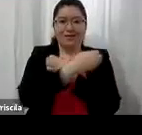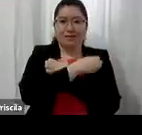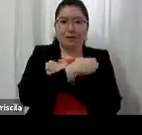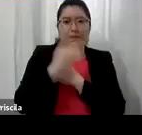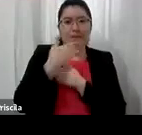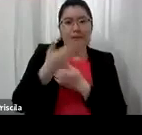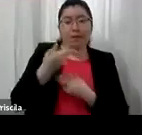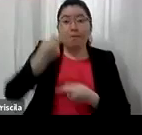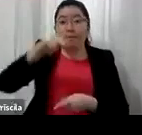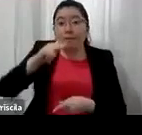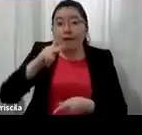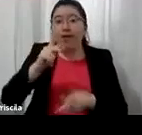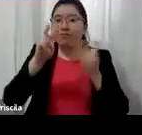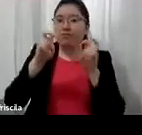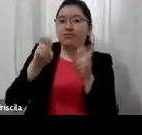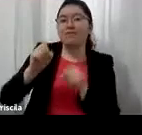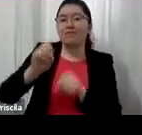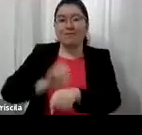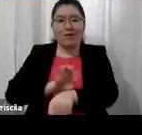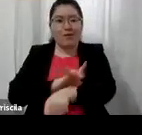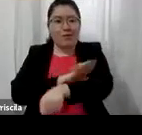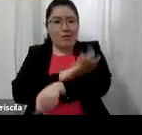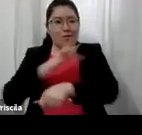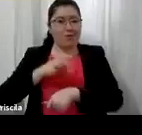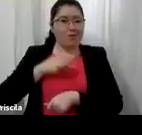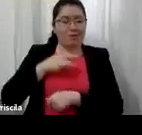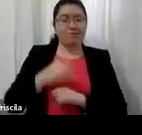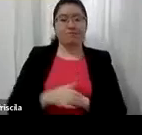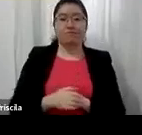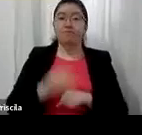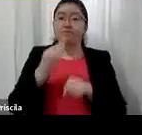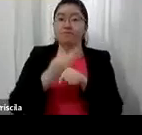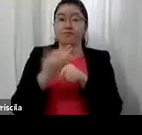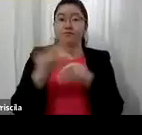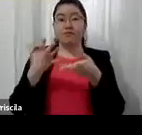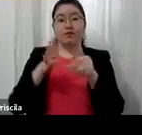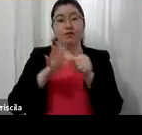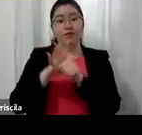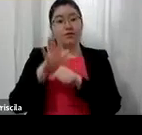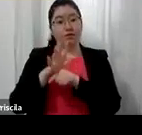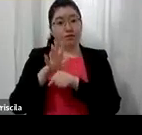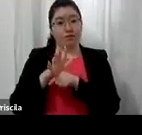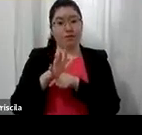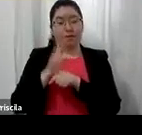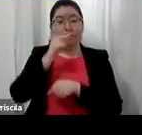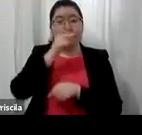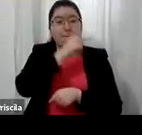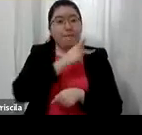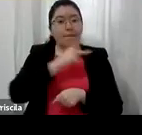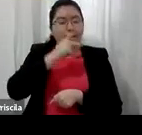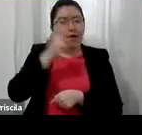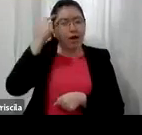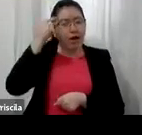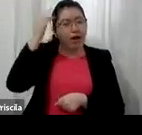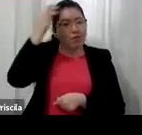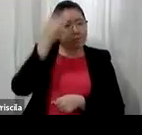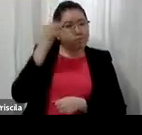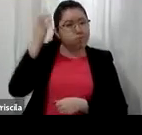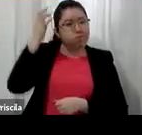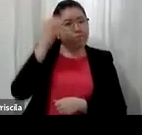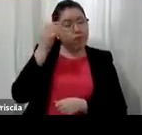socioemocional. Actualmente se encuentra desarrollando metodologías que fomenten la pedagogía crítica,